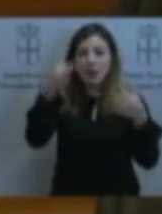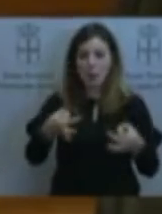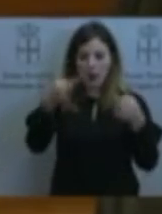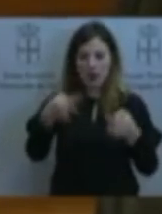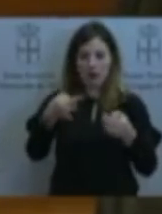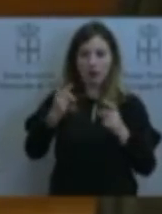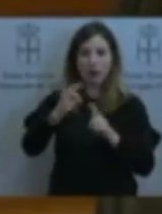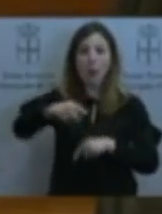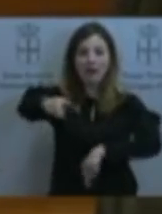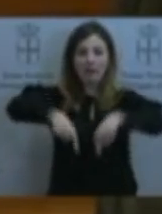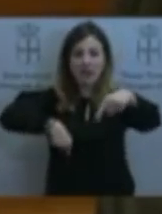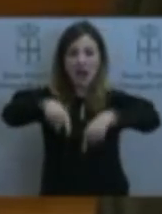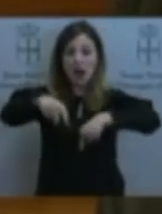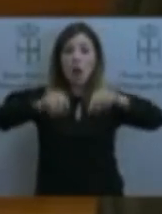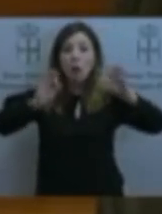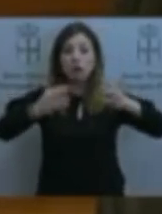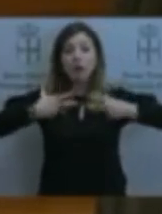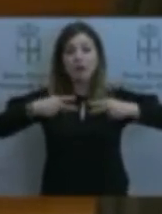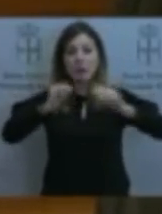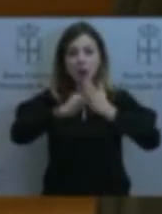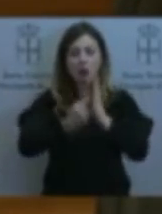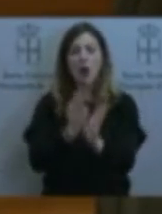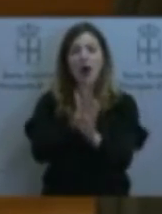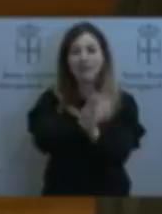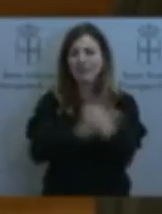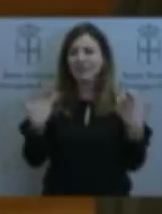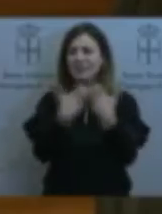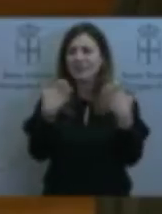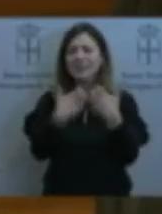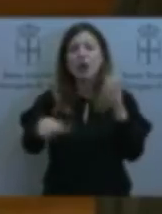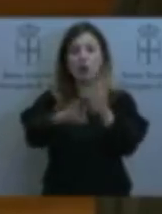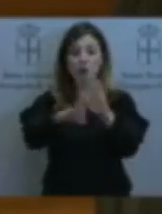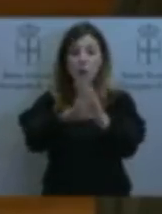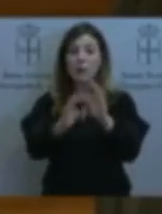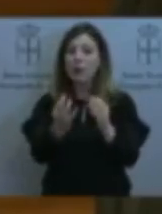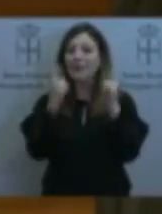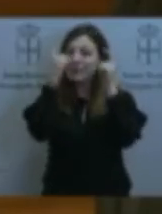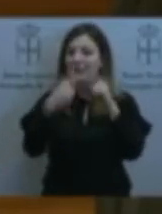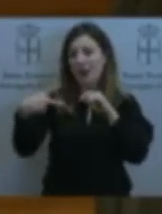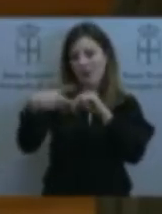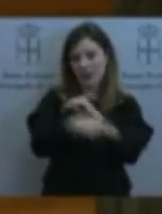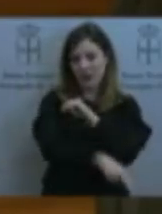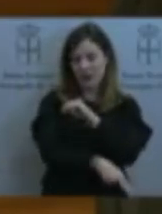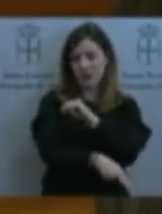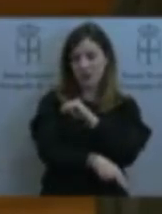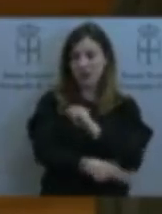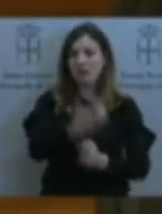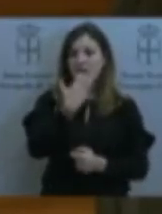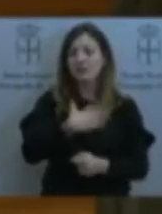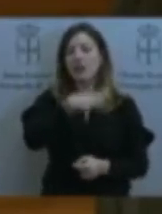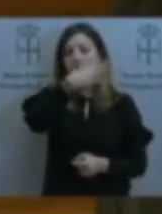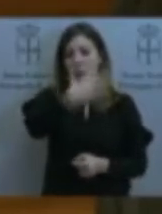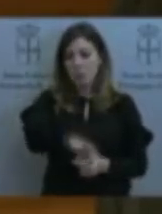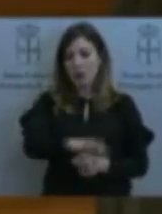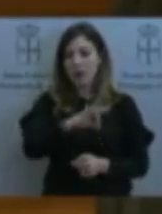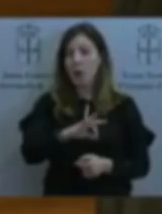proyecto, siga habiendo accidentes. Pero hay que tratar de evitarlos en la medida que pueden las disposiciones técnicas. Y